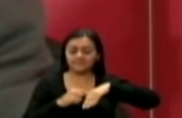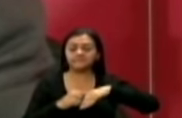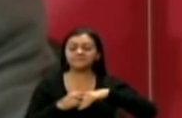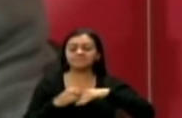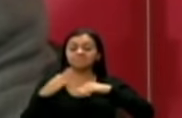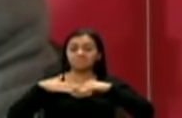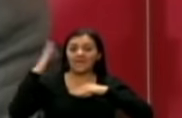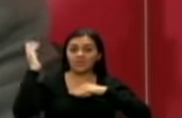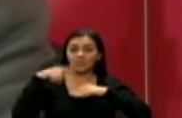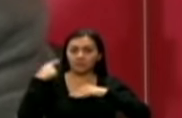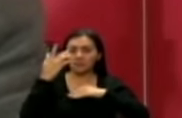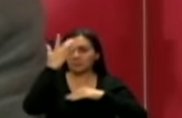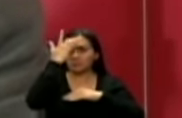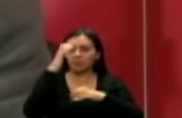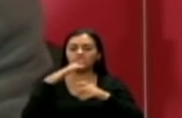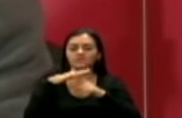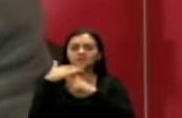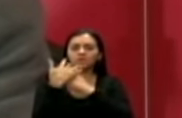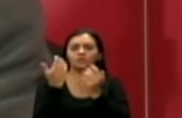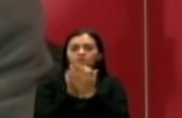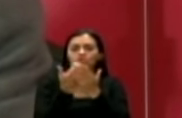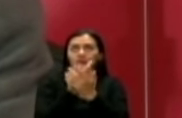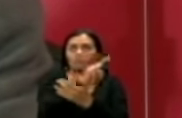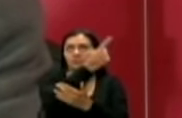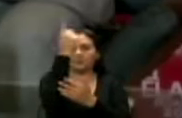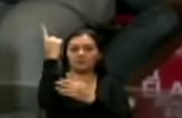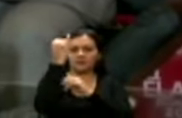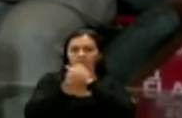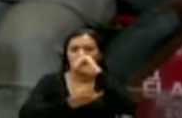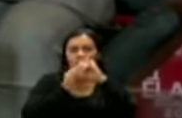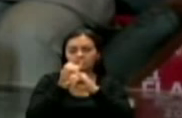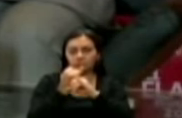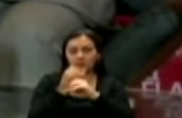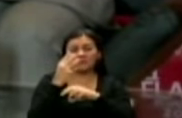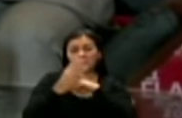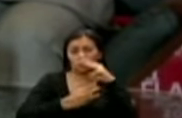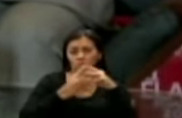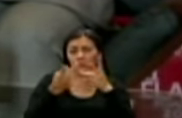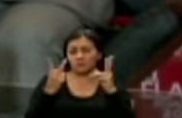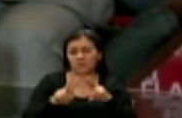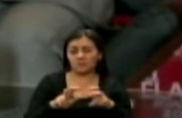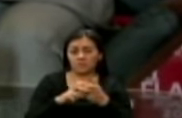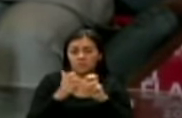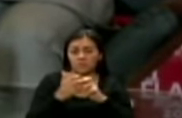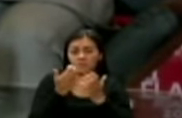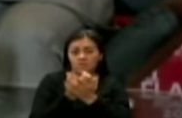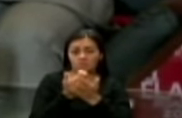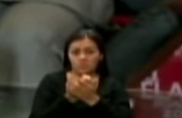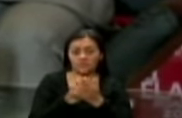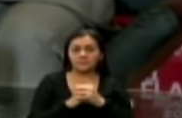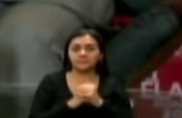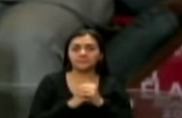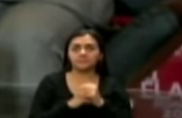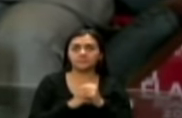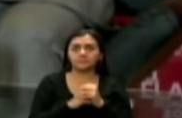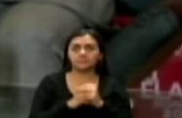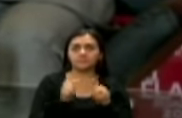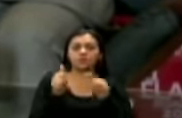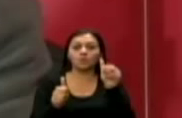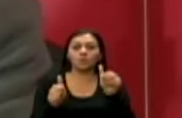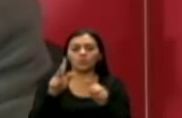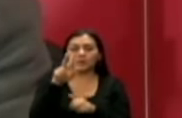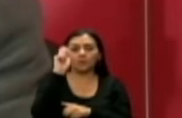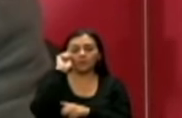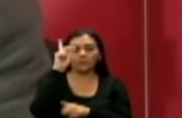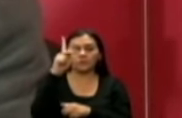mayoría, por la situación económica que viven estos países y que vive el mundo en general, por diversas razones. ¿Cuál es su criterio